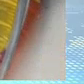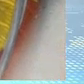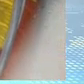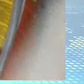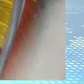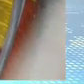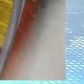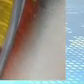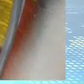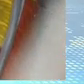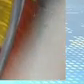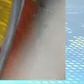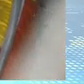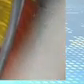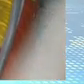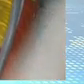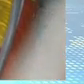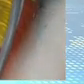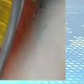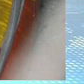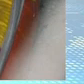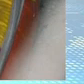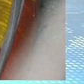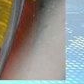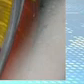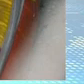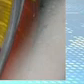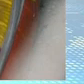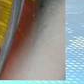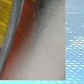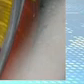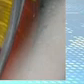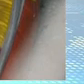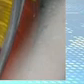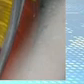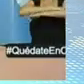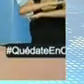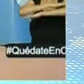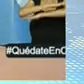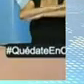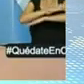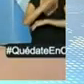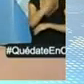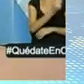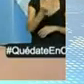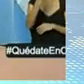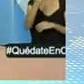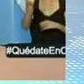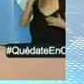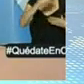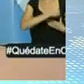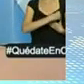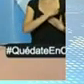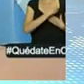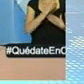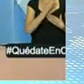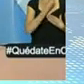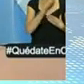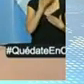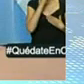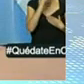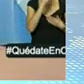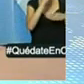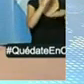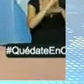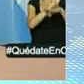versión de esta gente que ha vivido esto. Y me dicen que esto no es lo mínimo, no es ni la cuarta